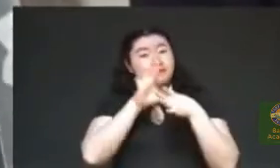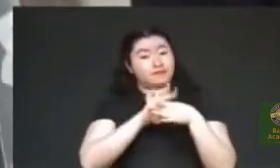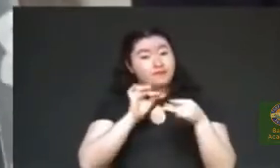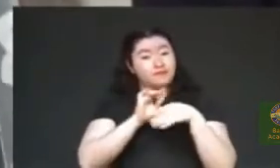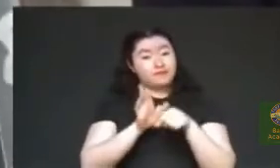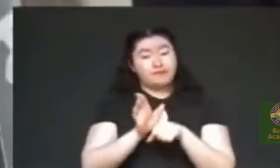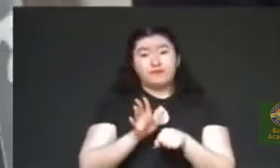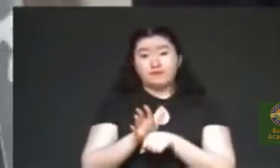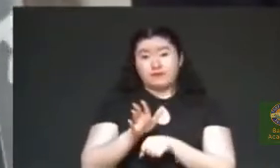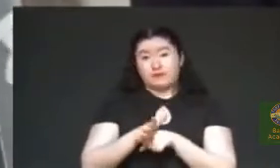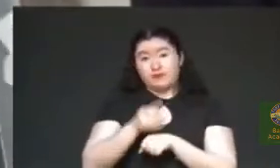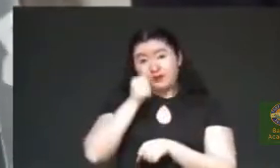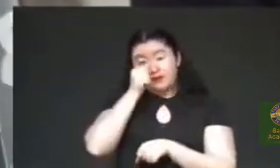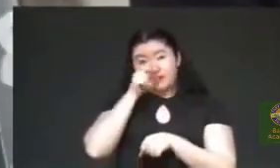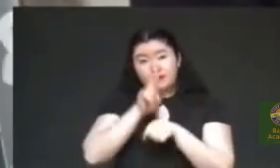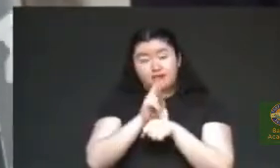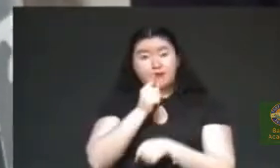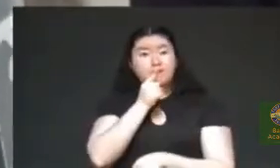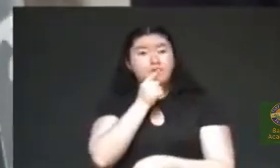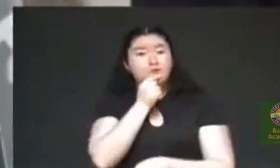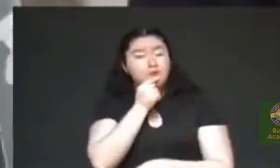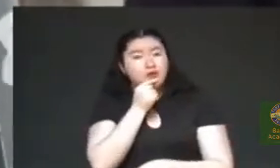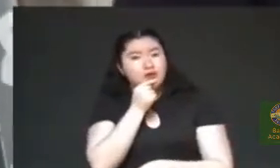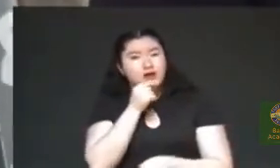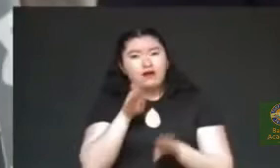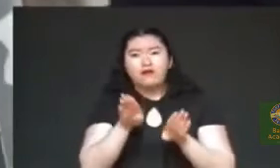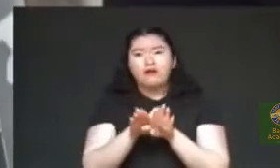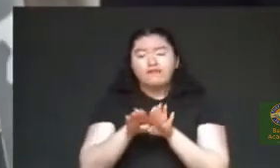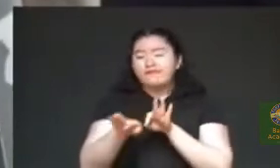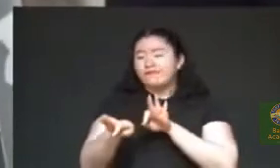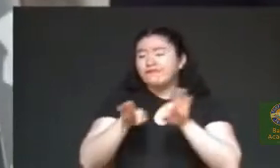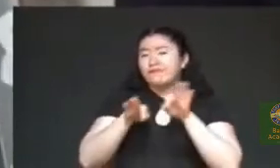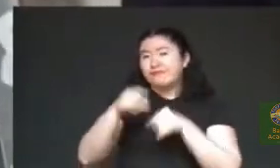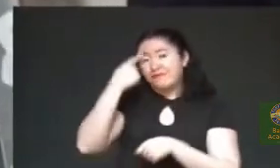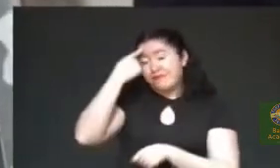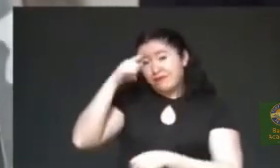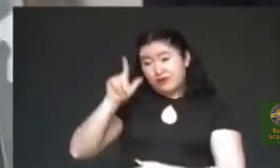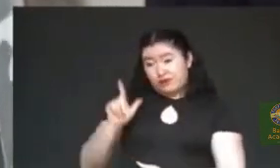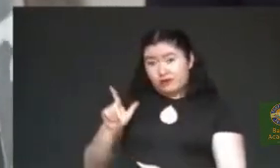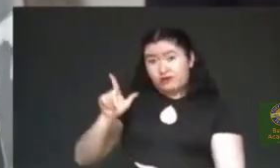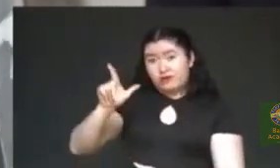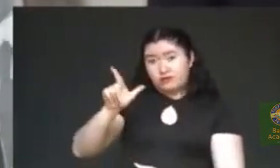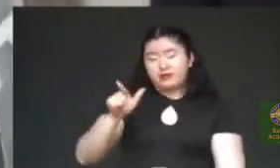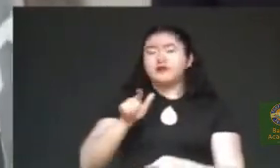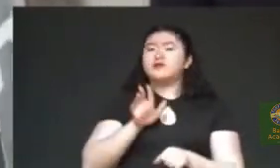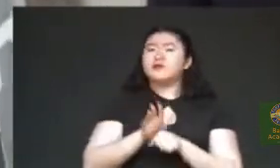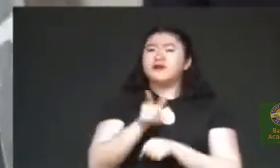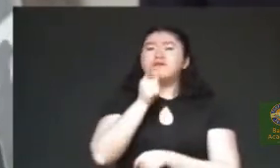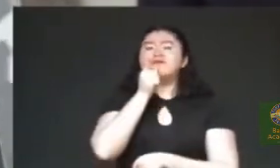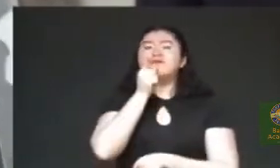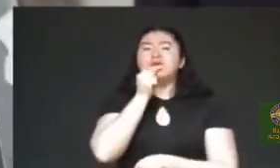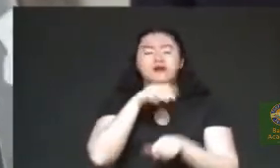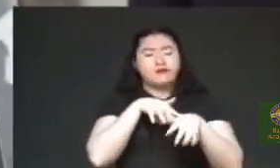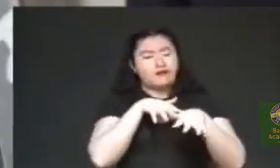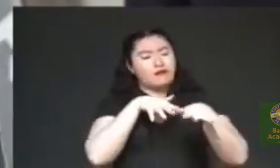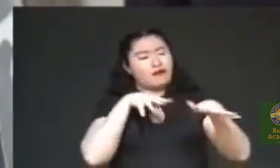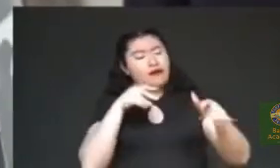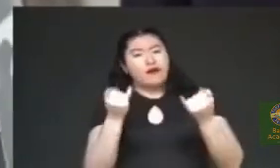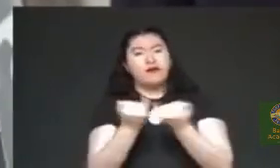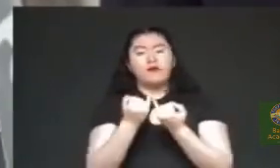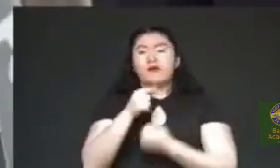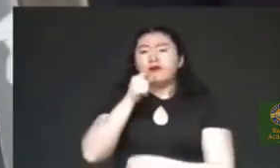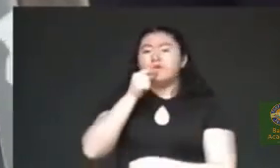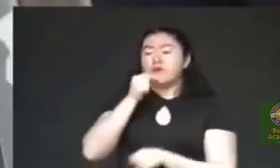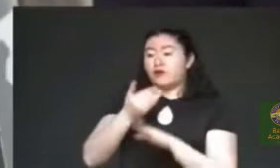de la Secretaría de Seguridad Ciudadana para la entrada a clases de lunes, tanto de Policía de Tránsito como en general de Policía